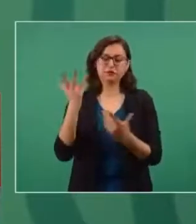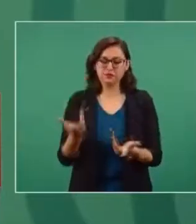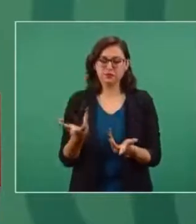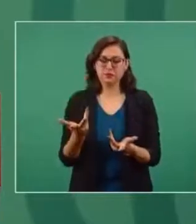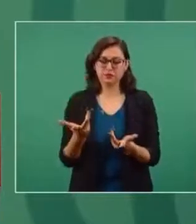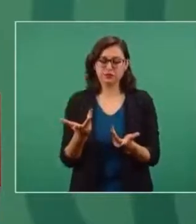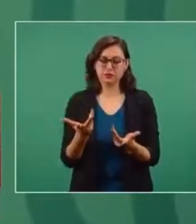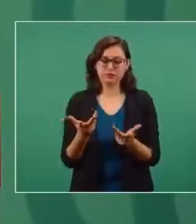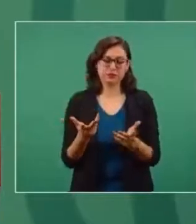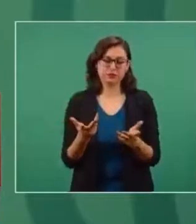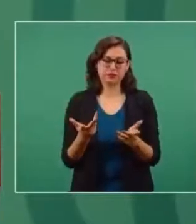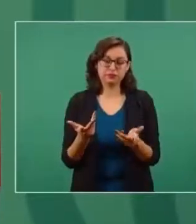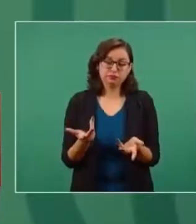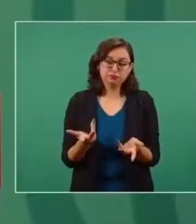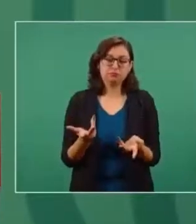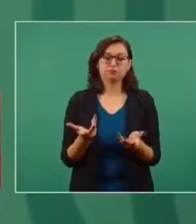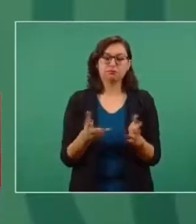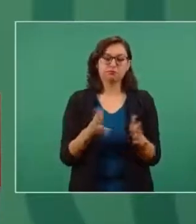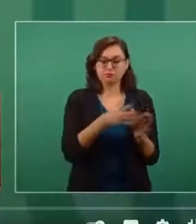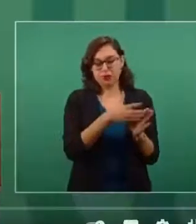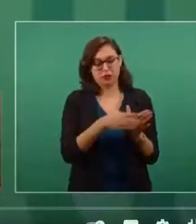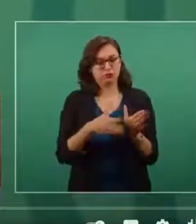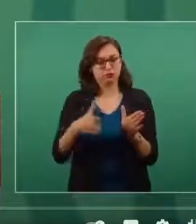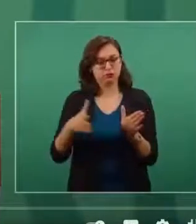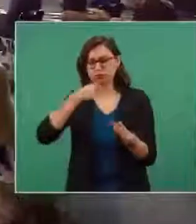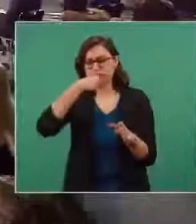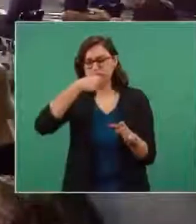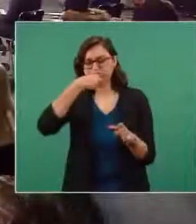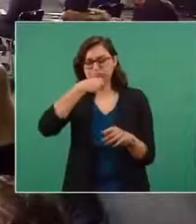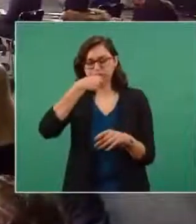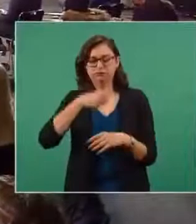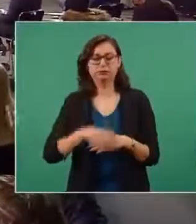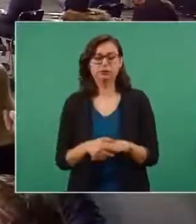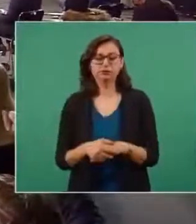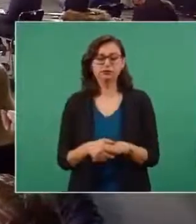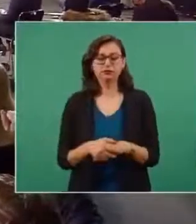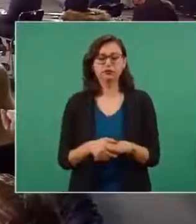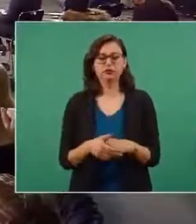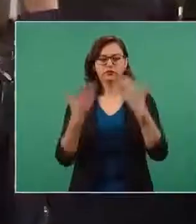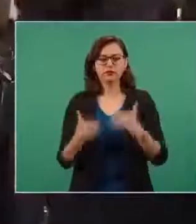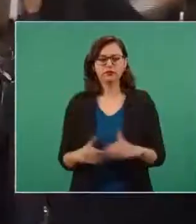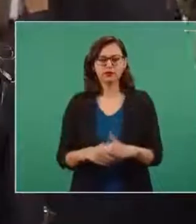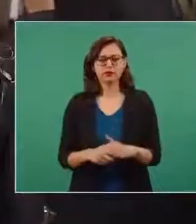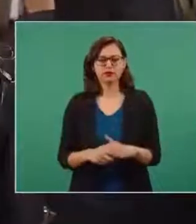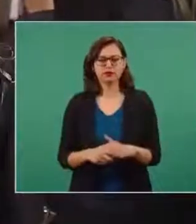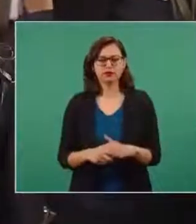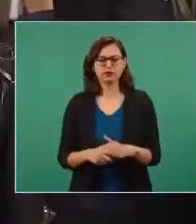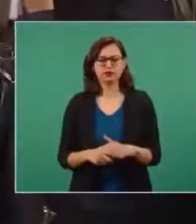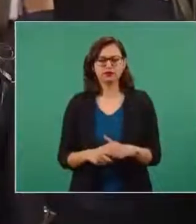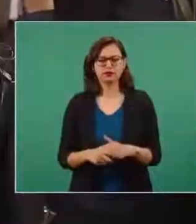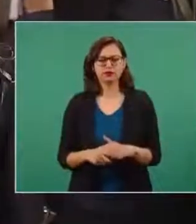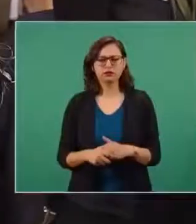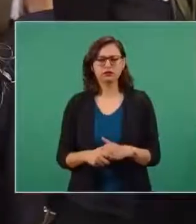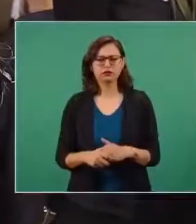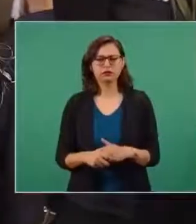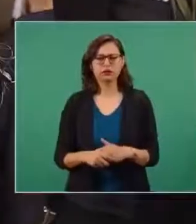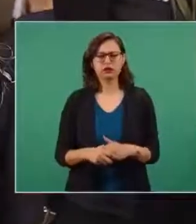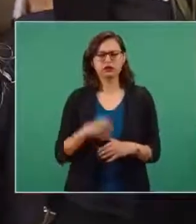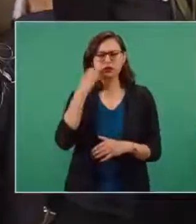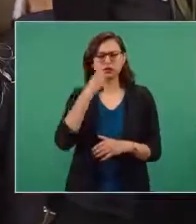jóvenes hacia edades mayores. En este regreso a clases que usted le plantea a la doctora